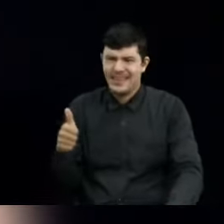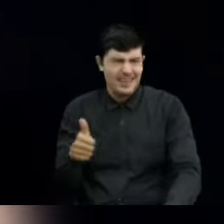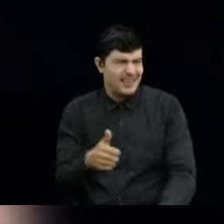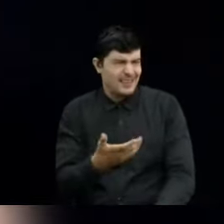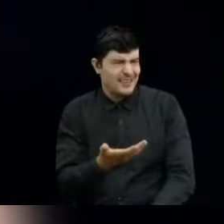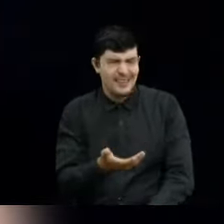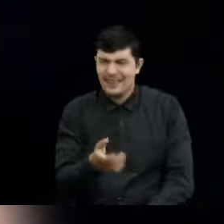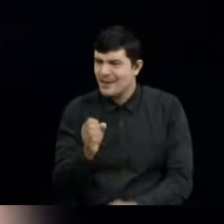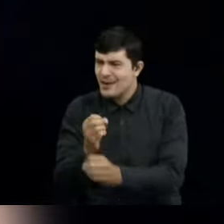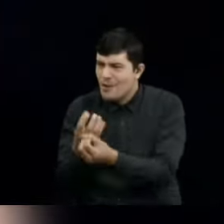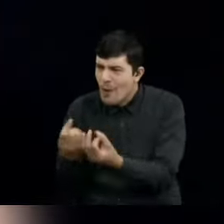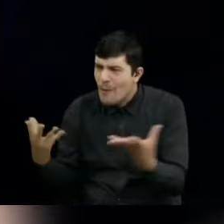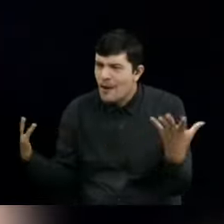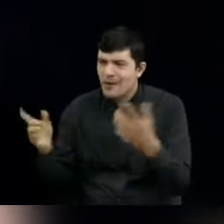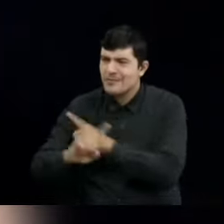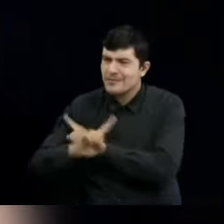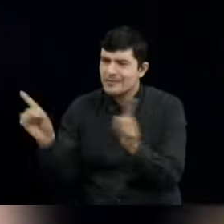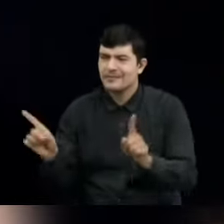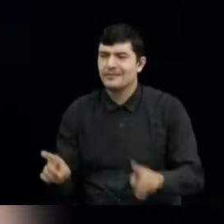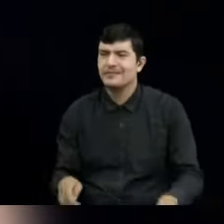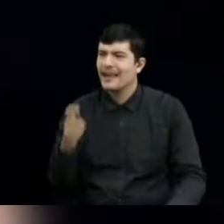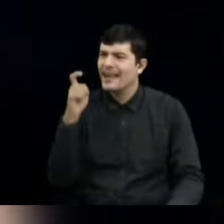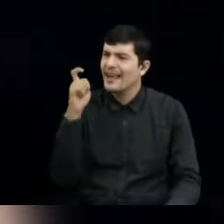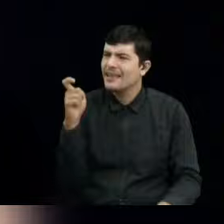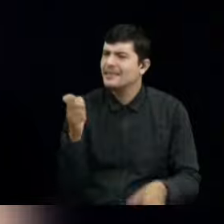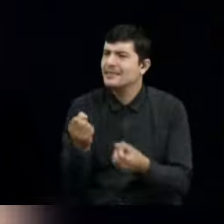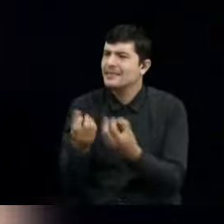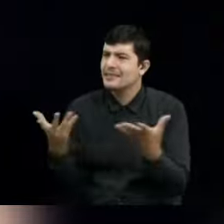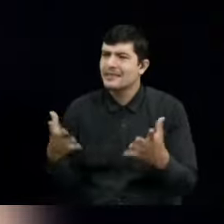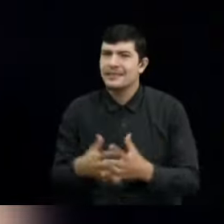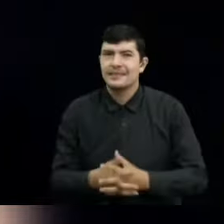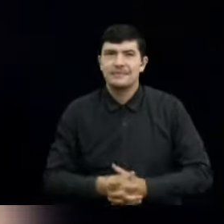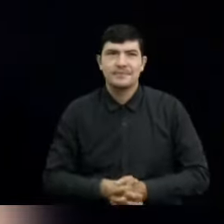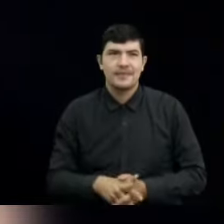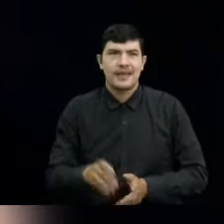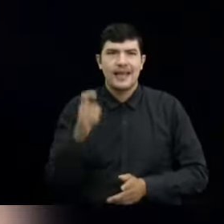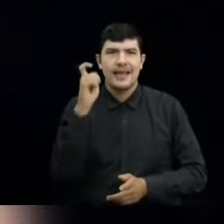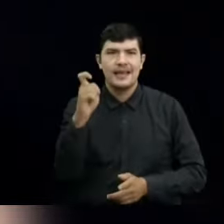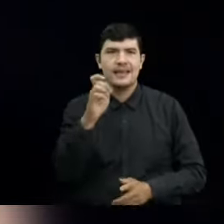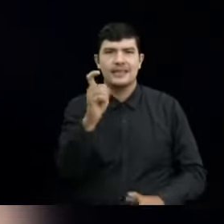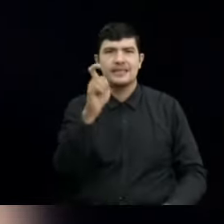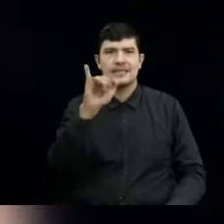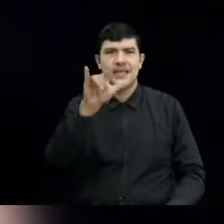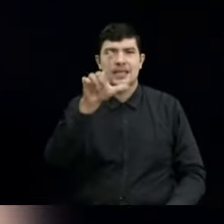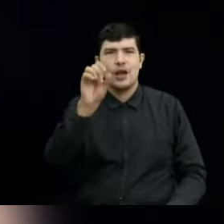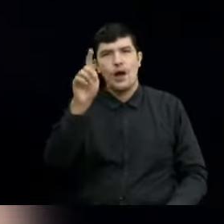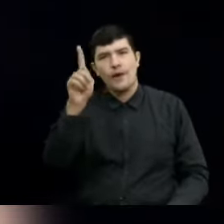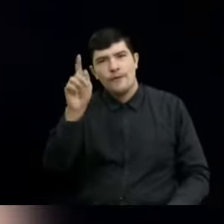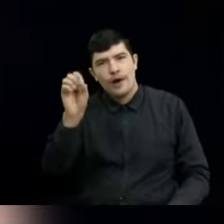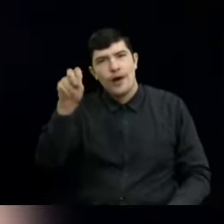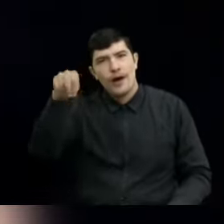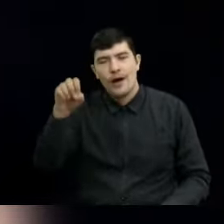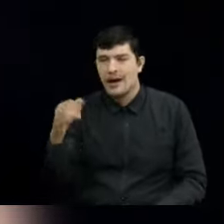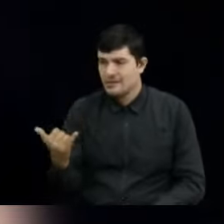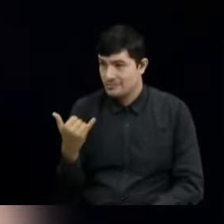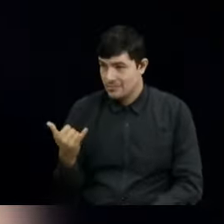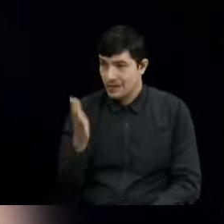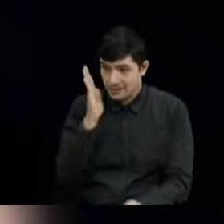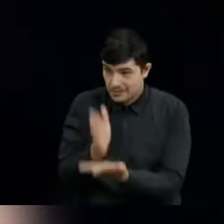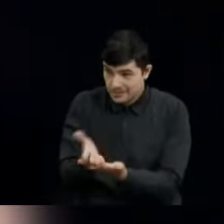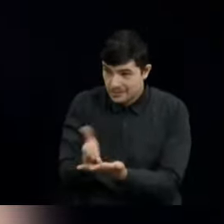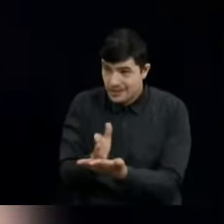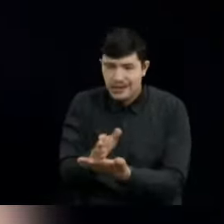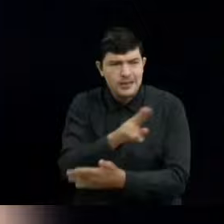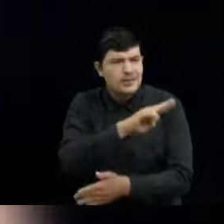no estamos hablando de los números romanos, por favor. X. Está bien, xilófono. Y. Yuca. Y